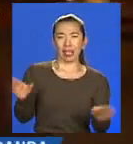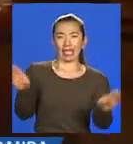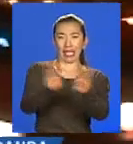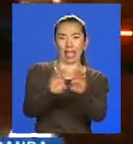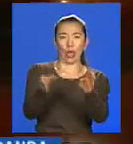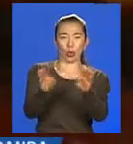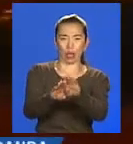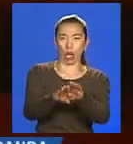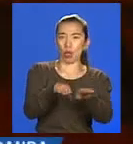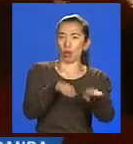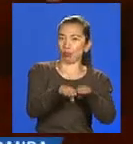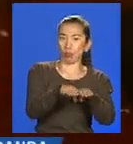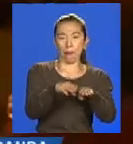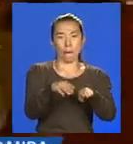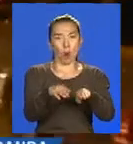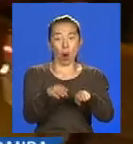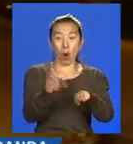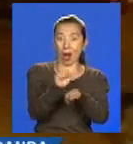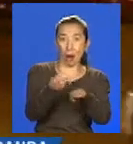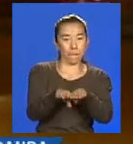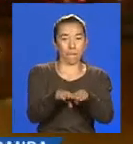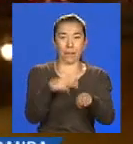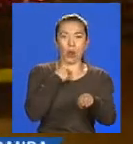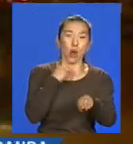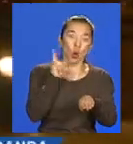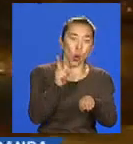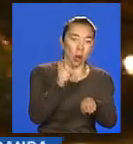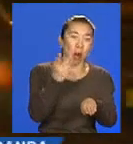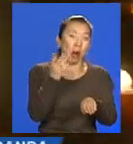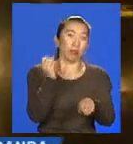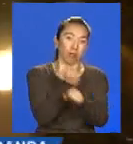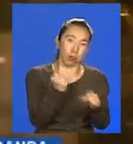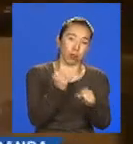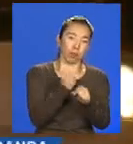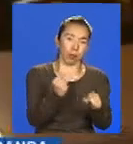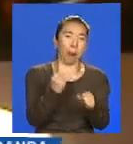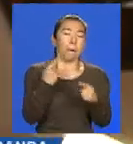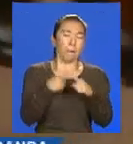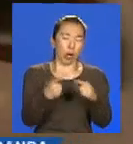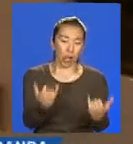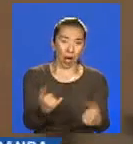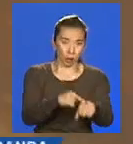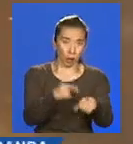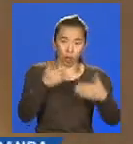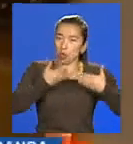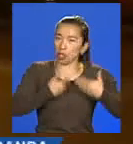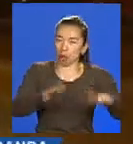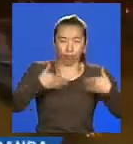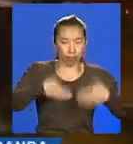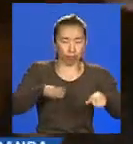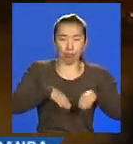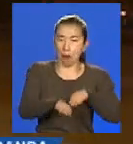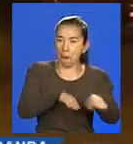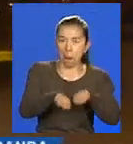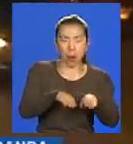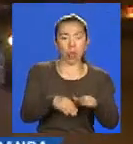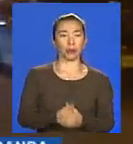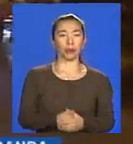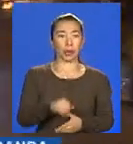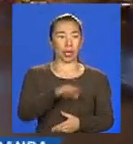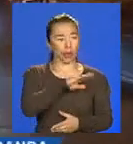donde nos encontramos en horas de la tarde, pues por obvias razones tras la explosión, pero ya se encuentra habilitado el paso, alcalde. Sí,